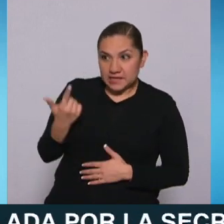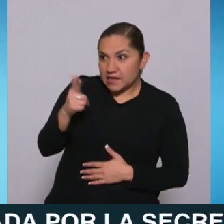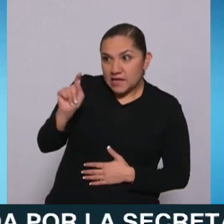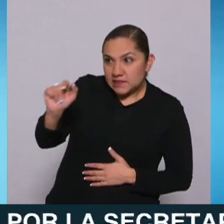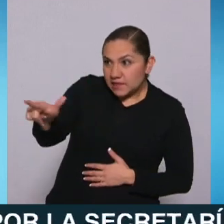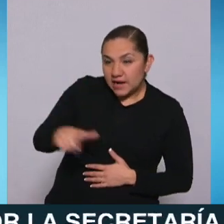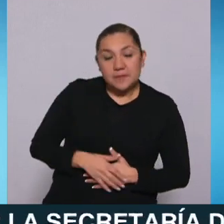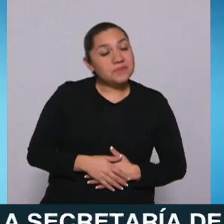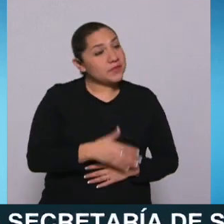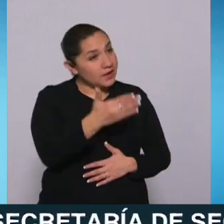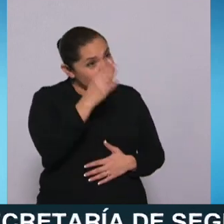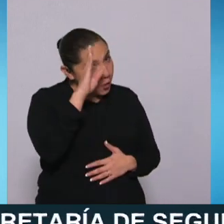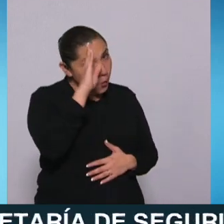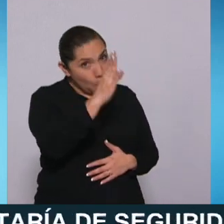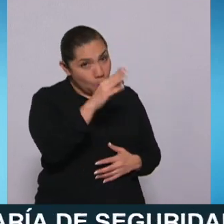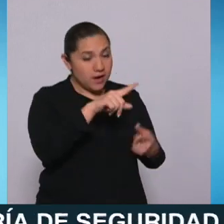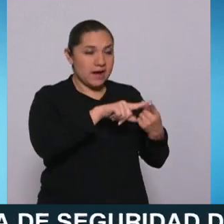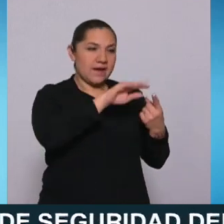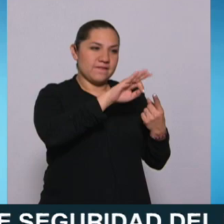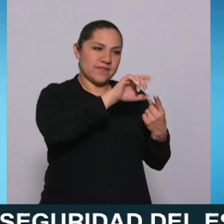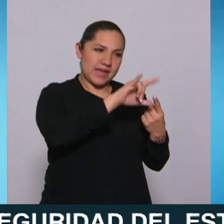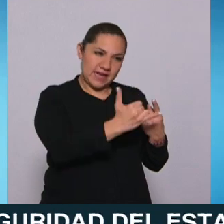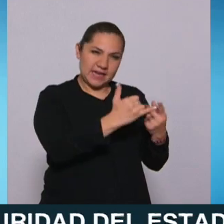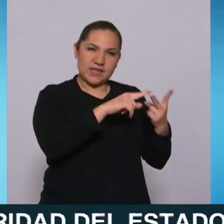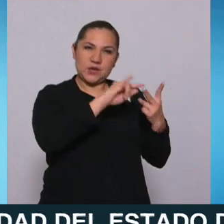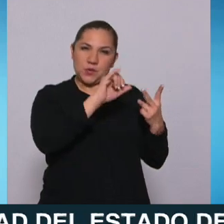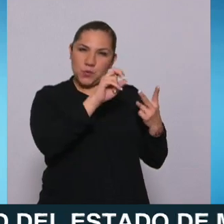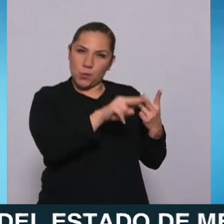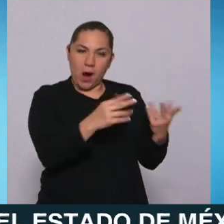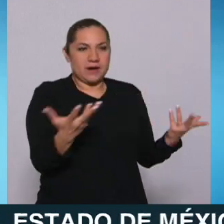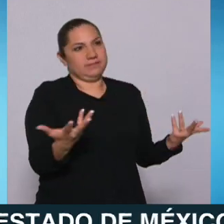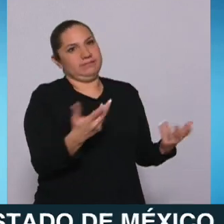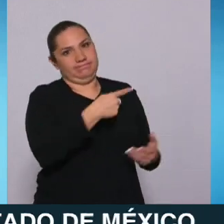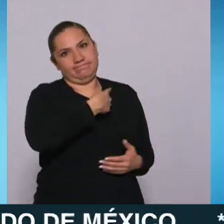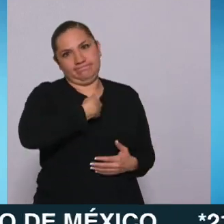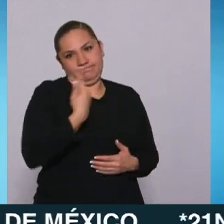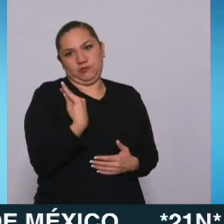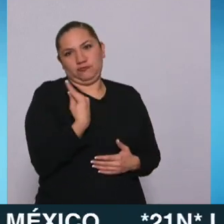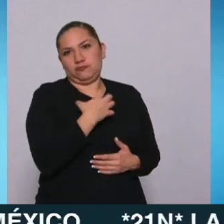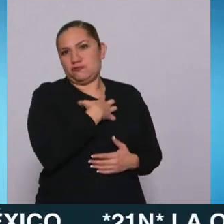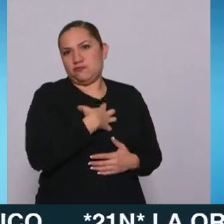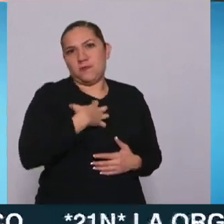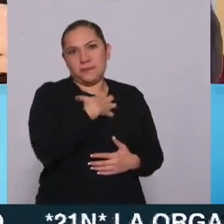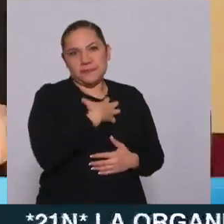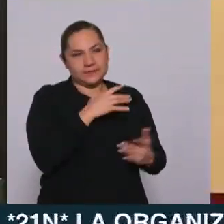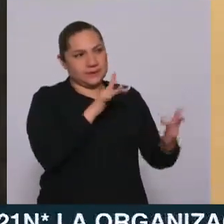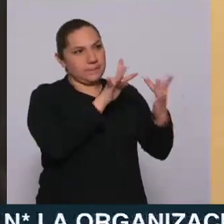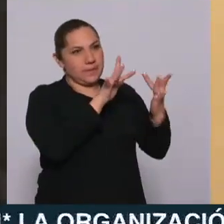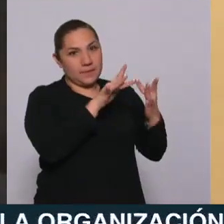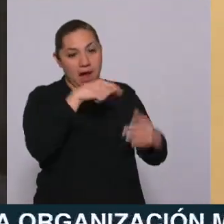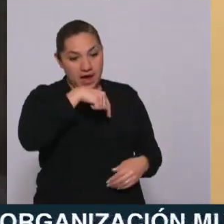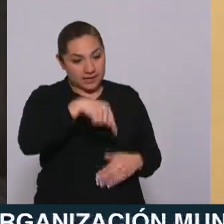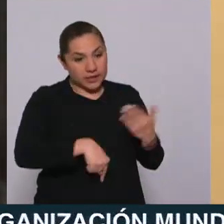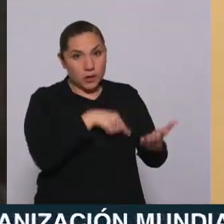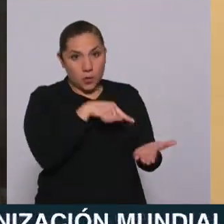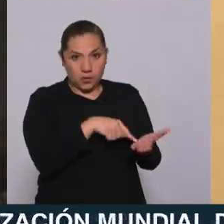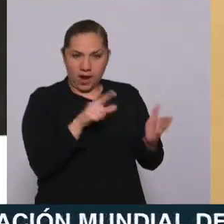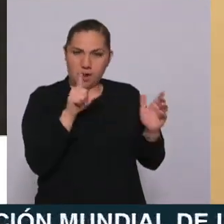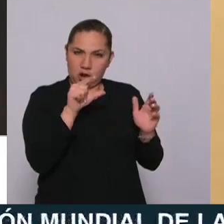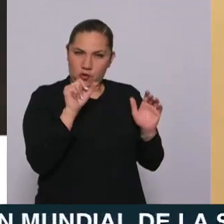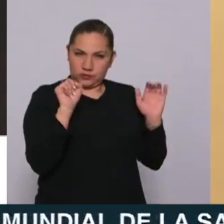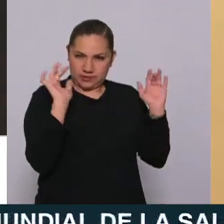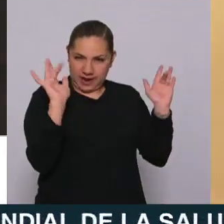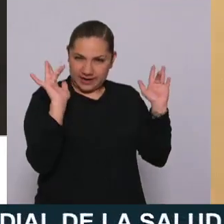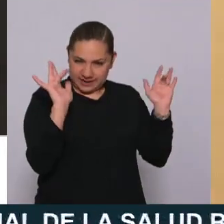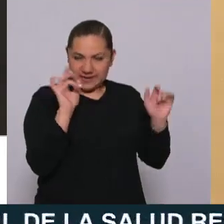Feli, Juan, amigos de Capital 21, muy emocionados de conectarnos con ustedes efectivamente desde la ciudad de Los Ángeles en la alfombra roja